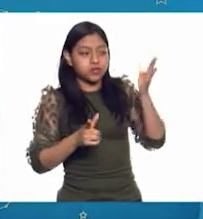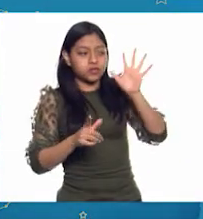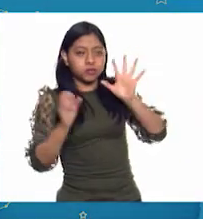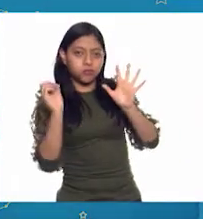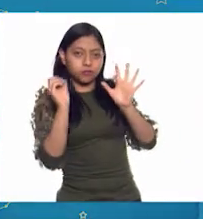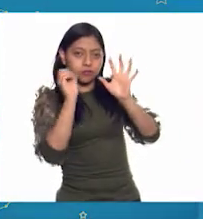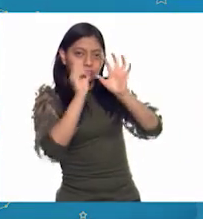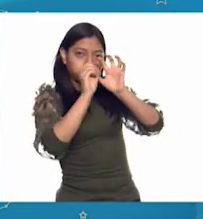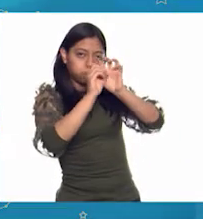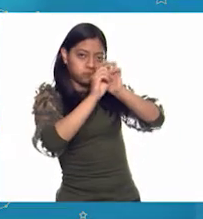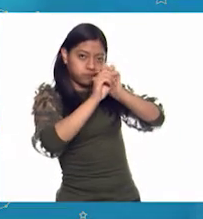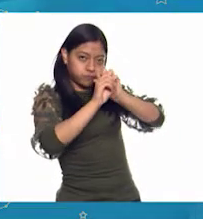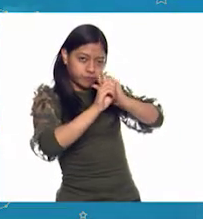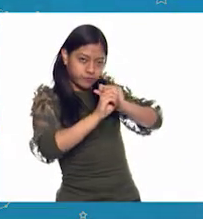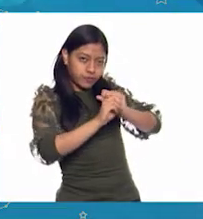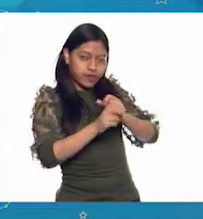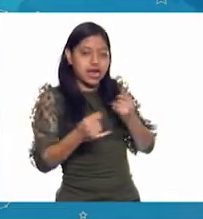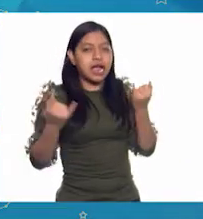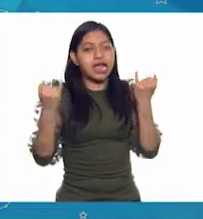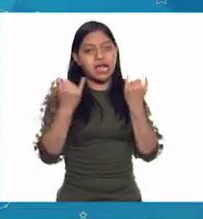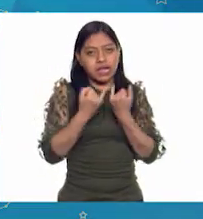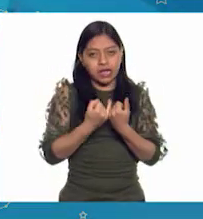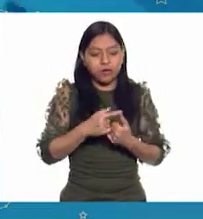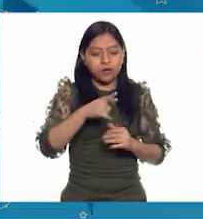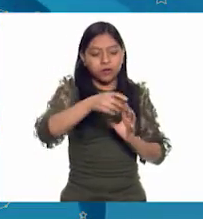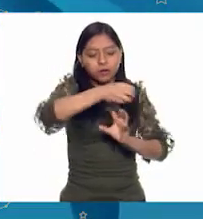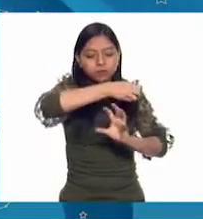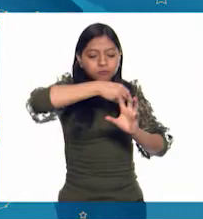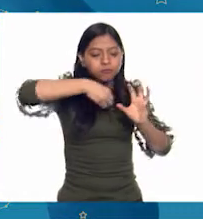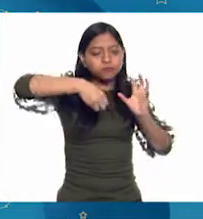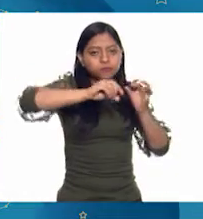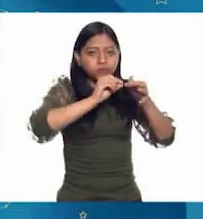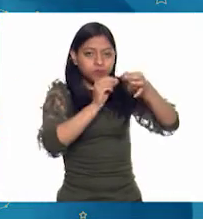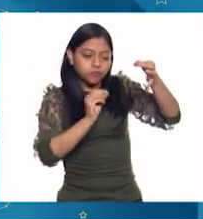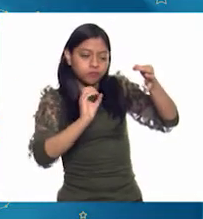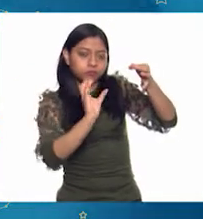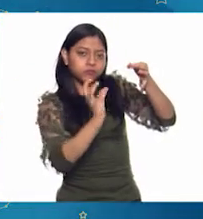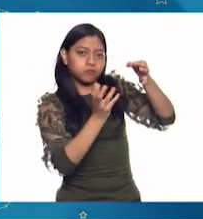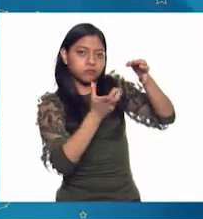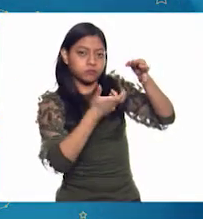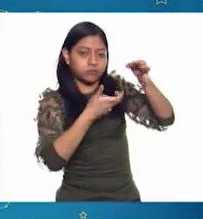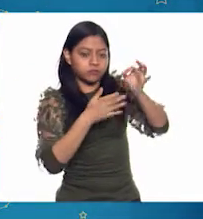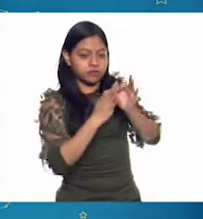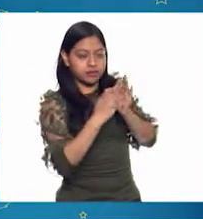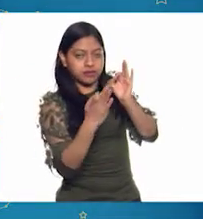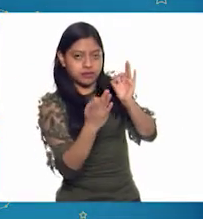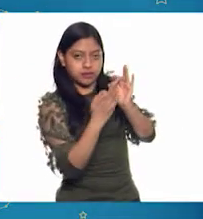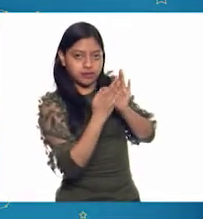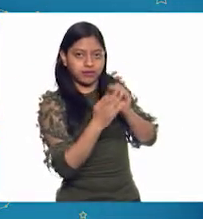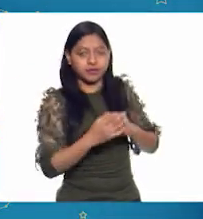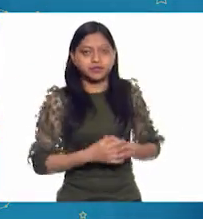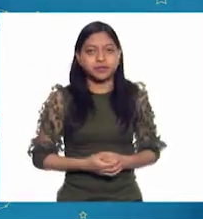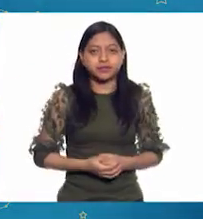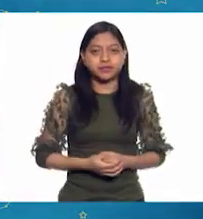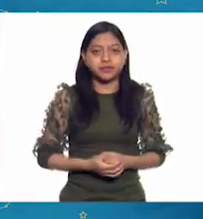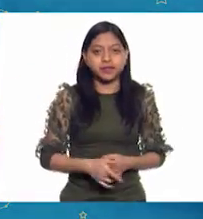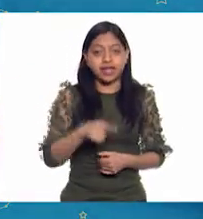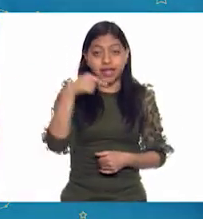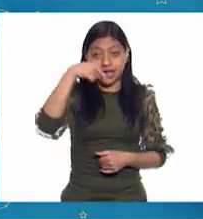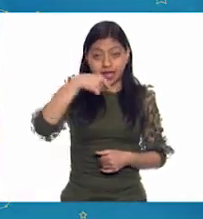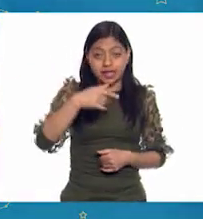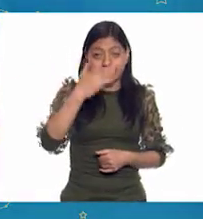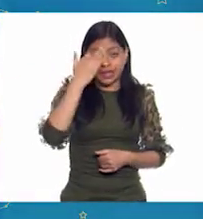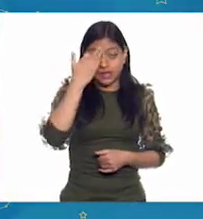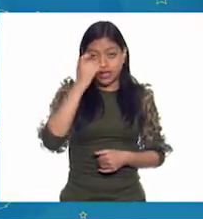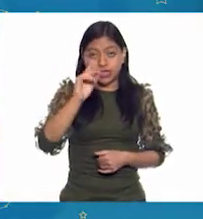Tierra, junto a otros factores como la velocidad, la inclinación y el espacio. Este fenómeno tendrá una duración de